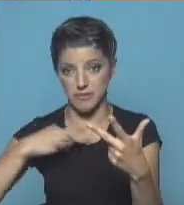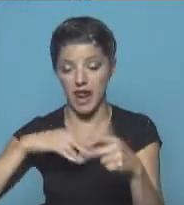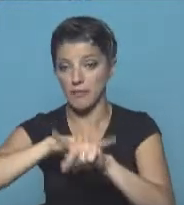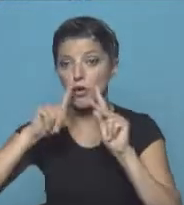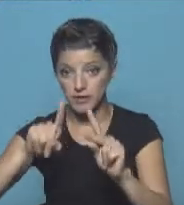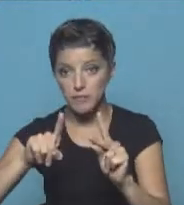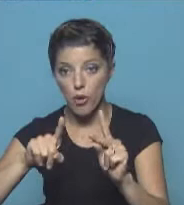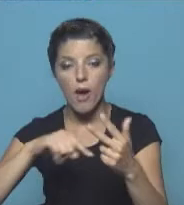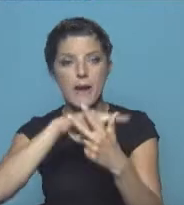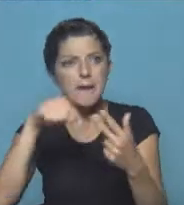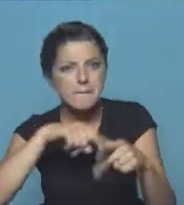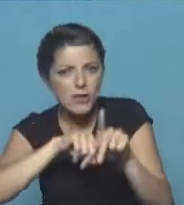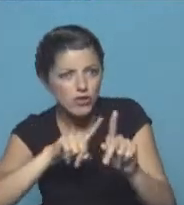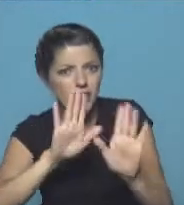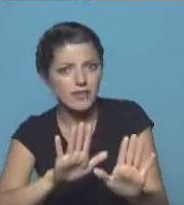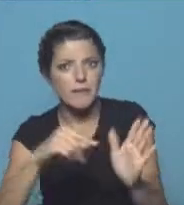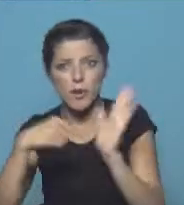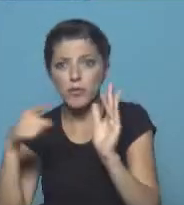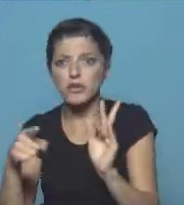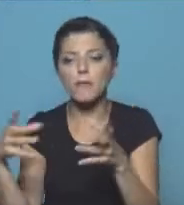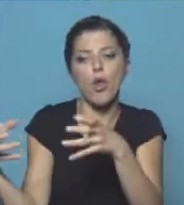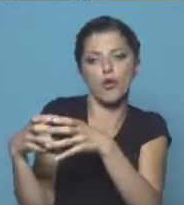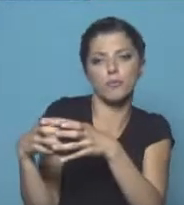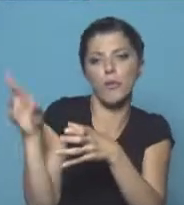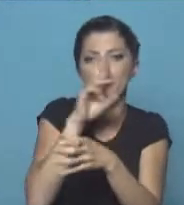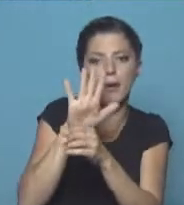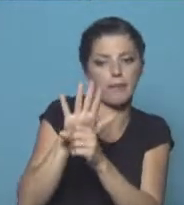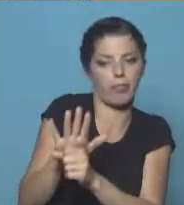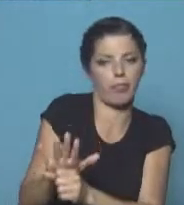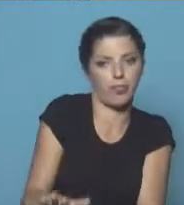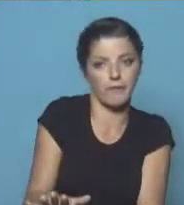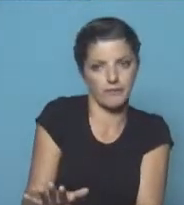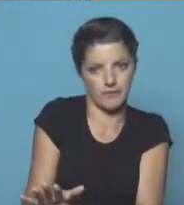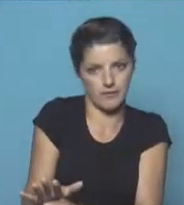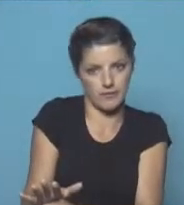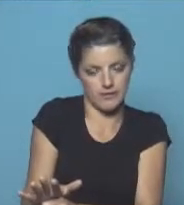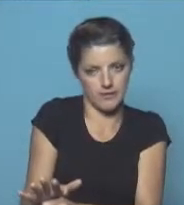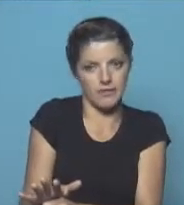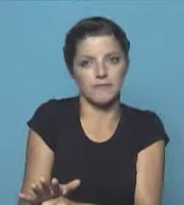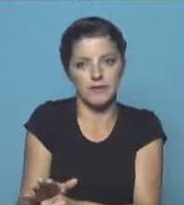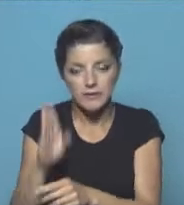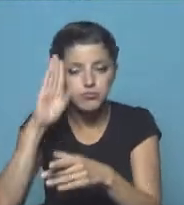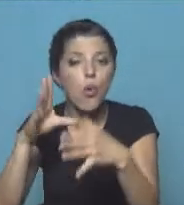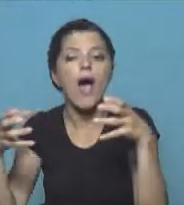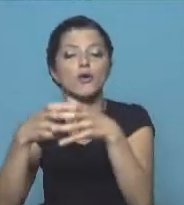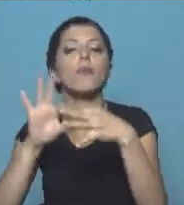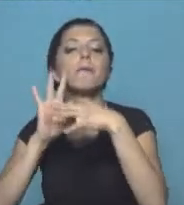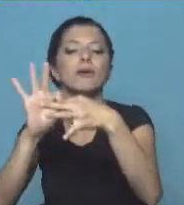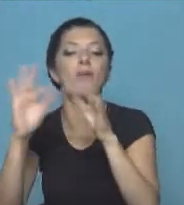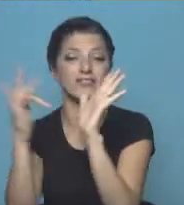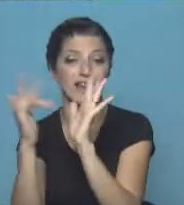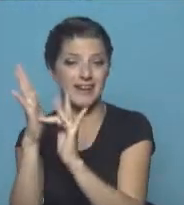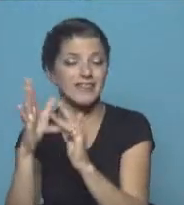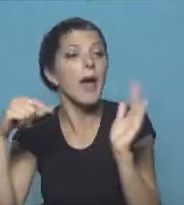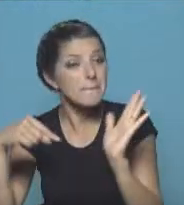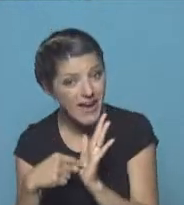van ahogando los movimientos feministas y los van derivando a grupos más ligados a la iglesia, pero a la iglesia mezclada